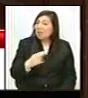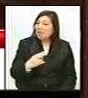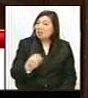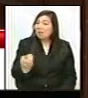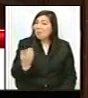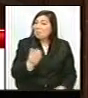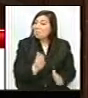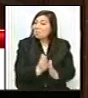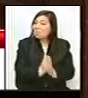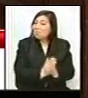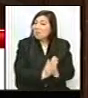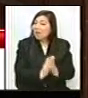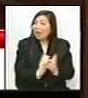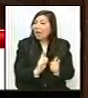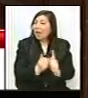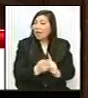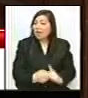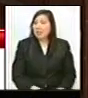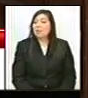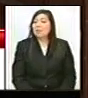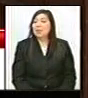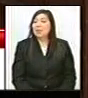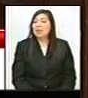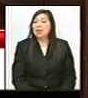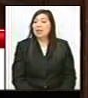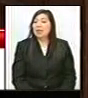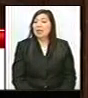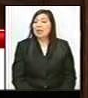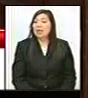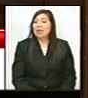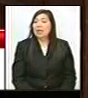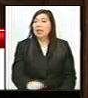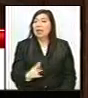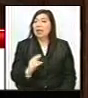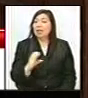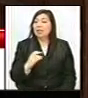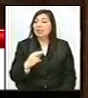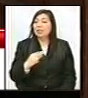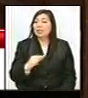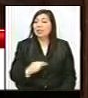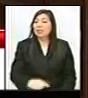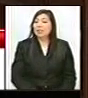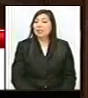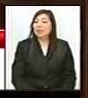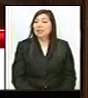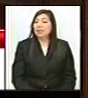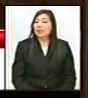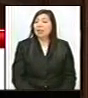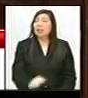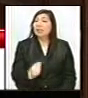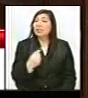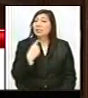un beneficio a cambio de la ratificación del señor Ricardo Chang Rekwai.